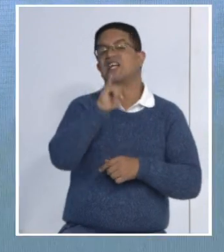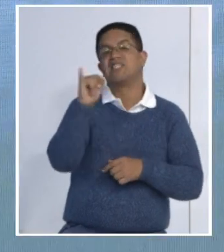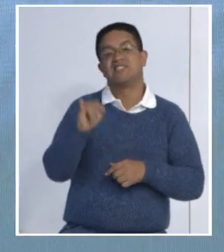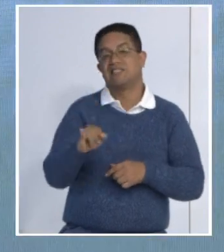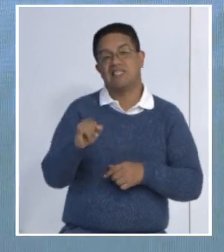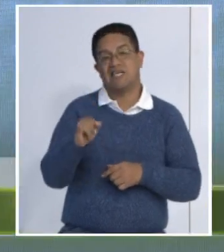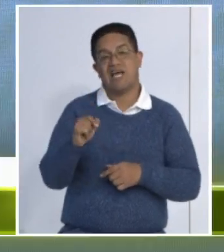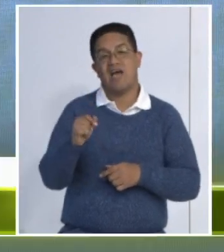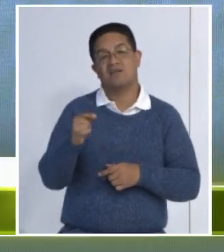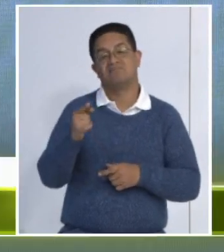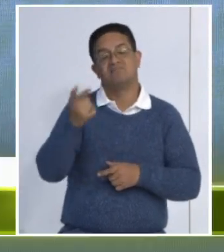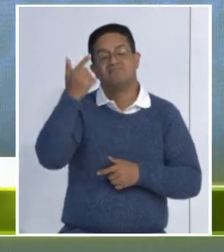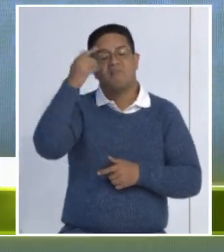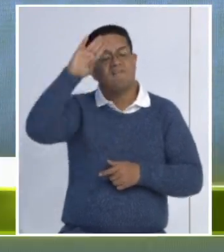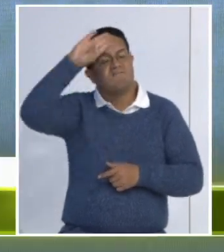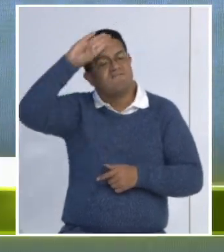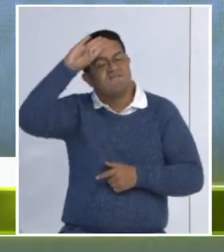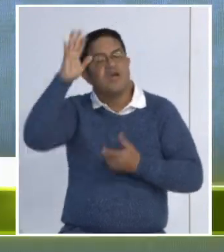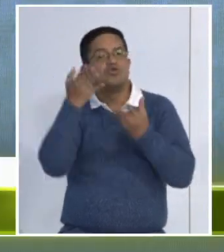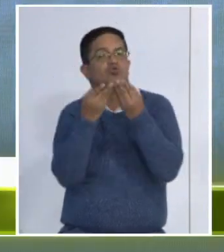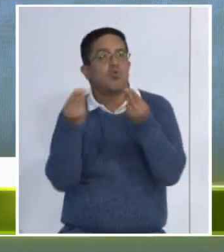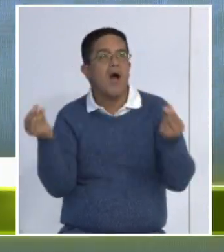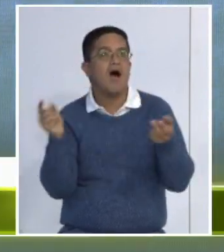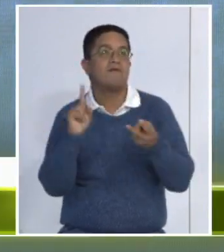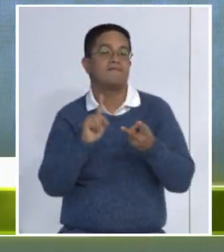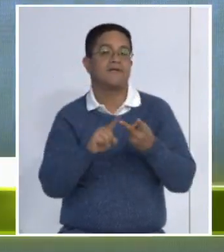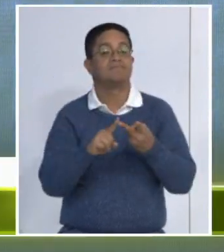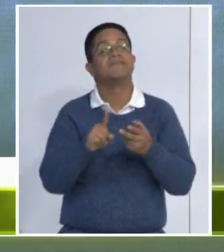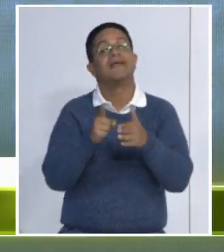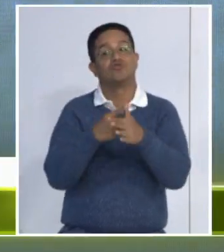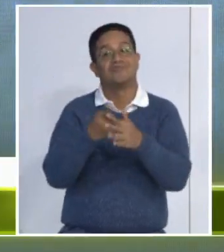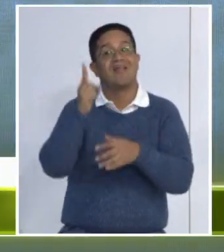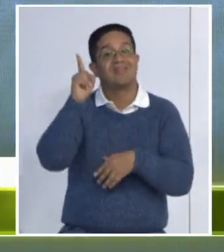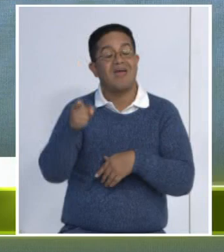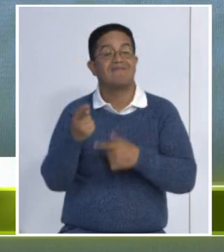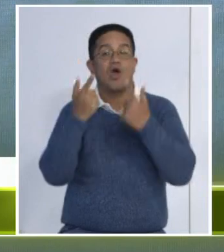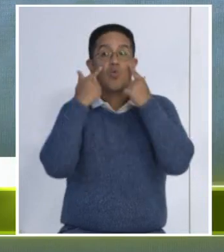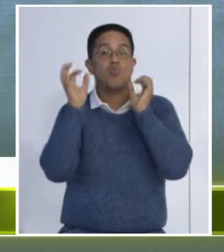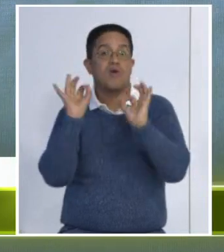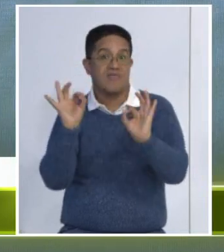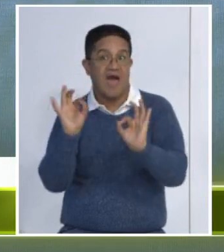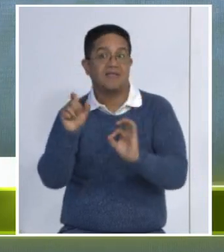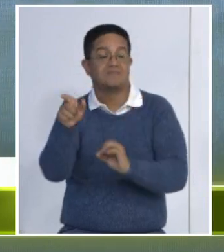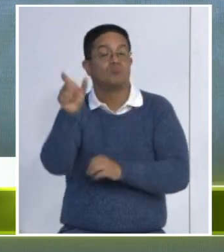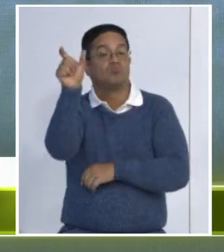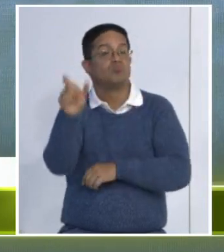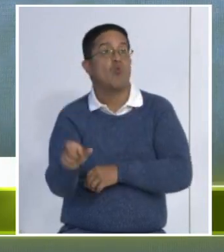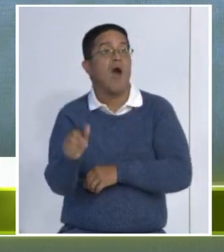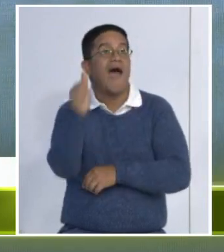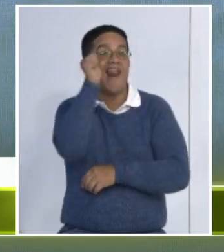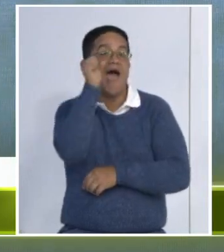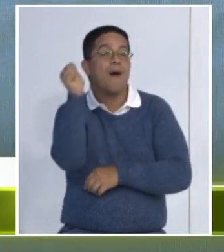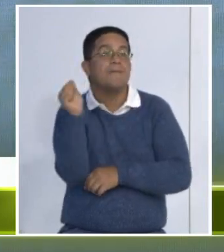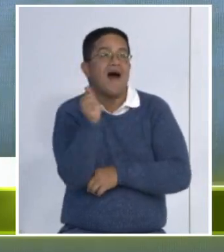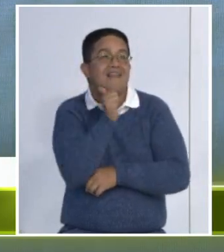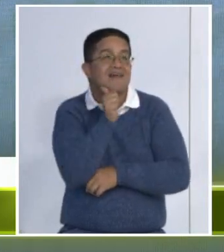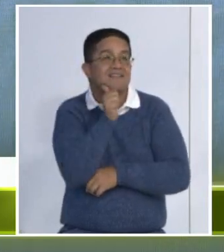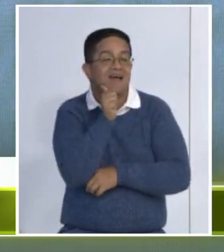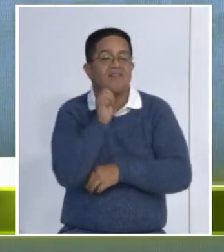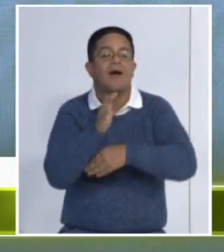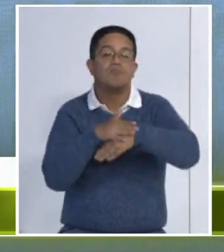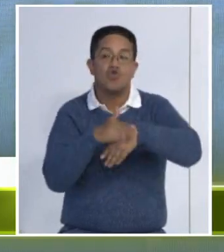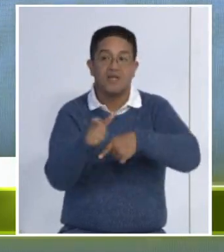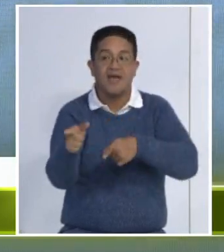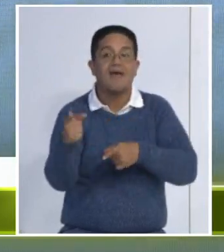alta. El Zika tiene que tener mucho cuidado en las pacientes embarazadas, porque ya hay estudios que han evidenciado